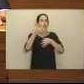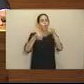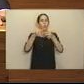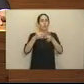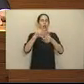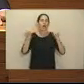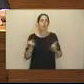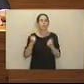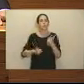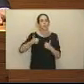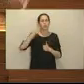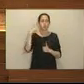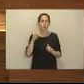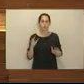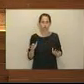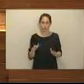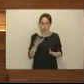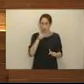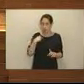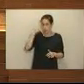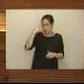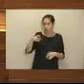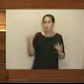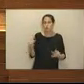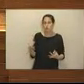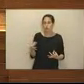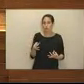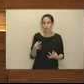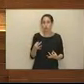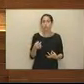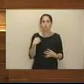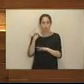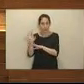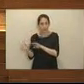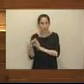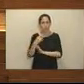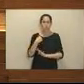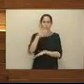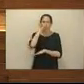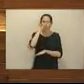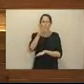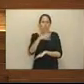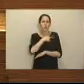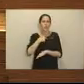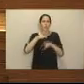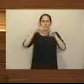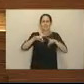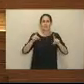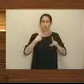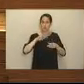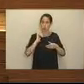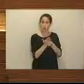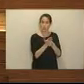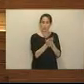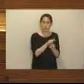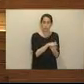Pues ahora usted ya sabe, porque se lo han notificado igual exactamente que a mí, que no hice ninguna denuncia anónima, sino que lo que hice fue remitir a aquel expediente